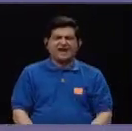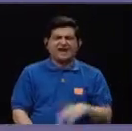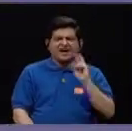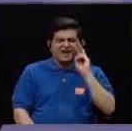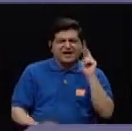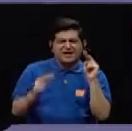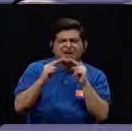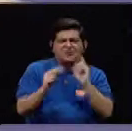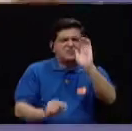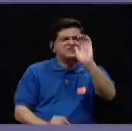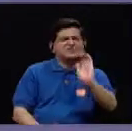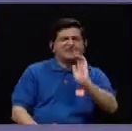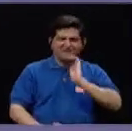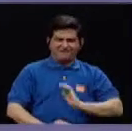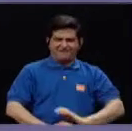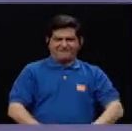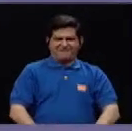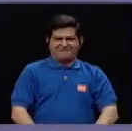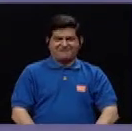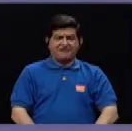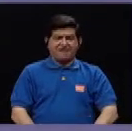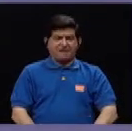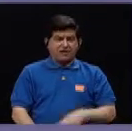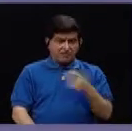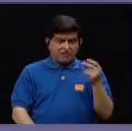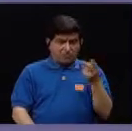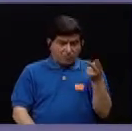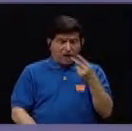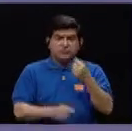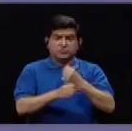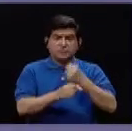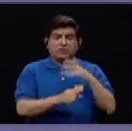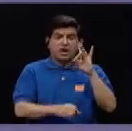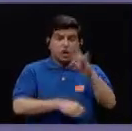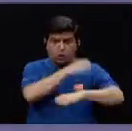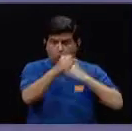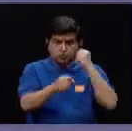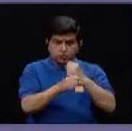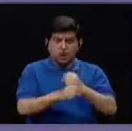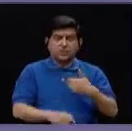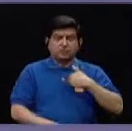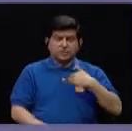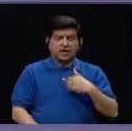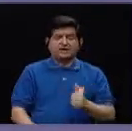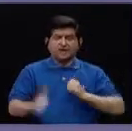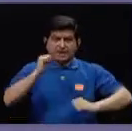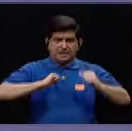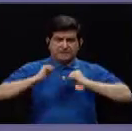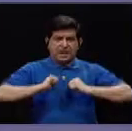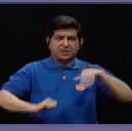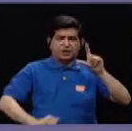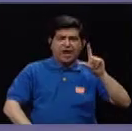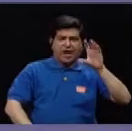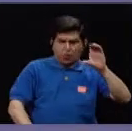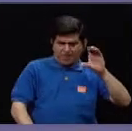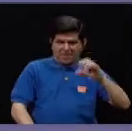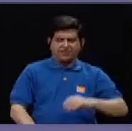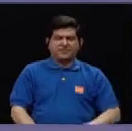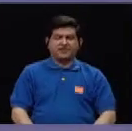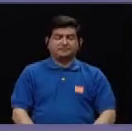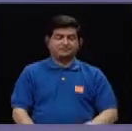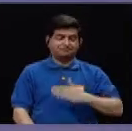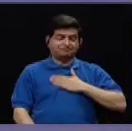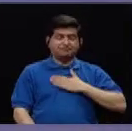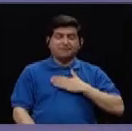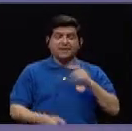te conocí chiquita. Y entonces trabajar con ellos por 8 años, mientras estuvieron en el Teatro La Comedia,